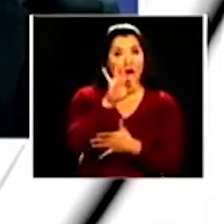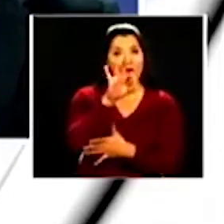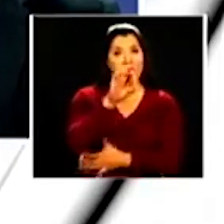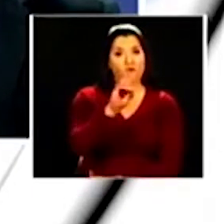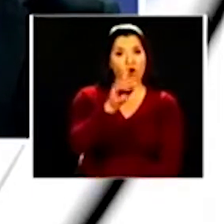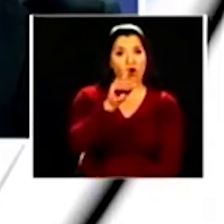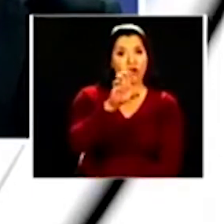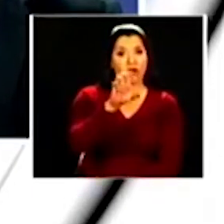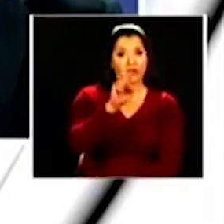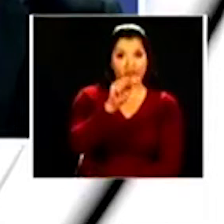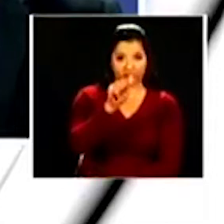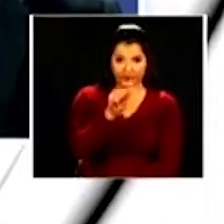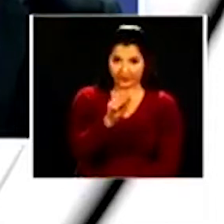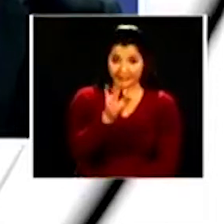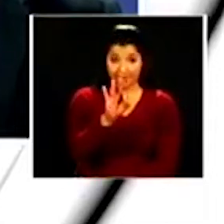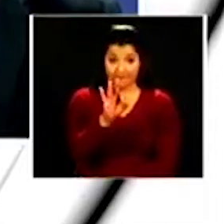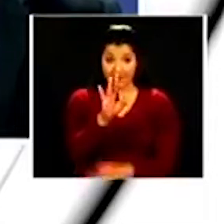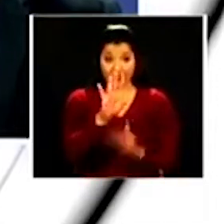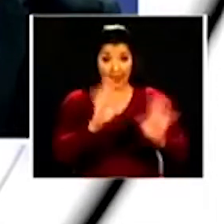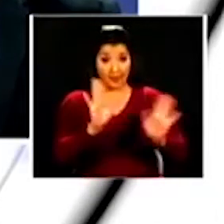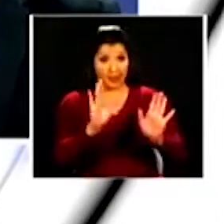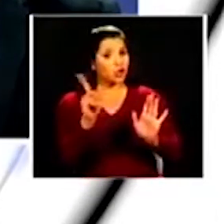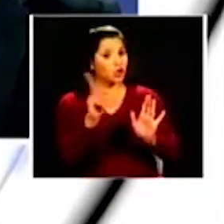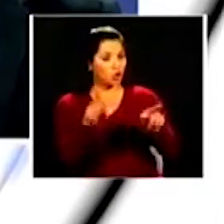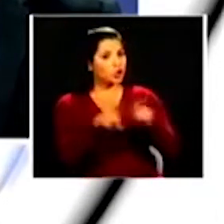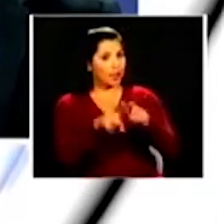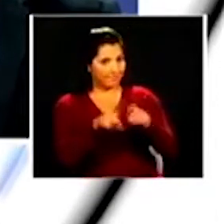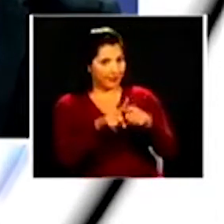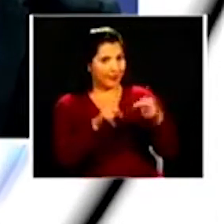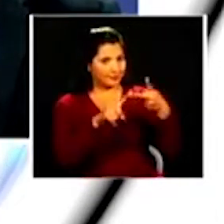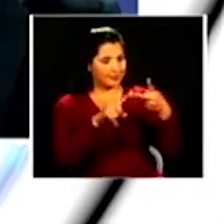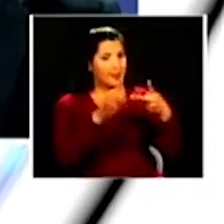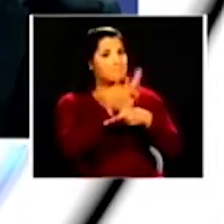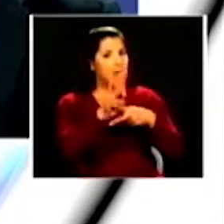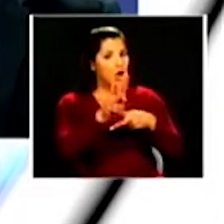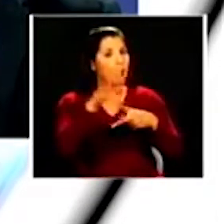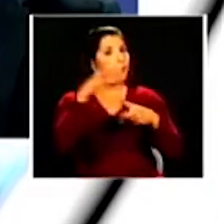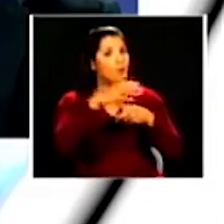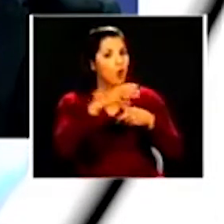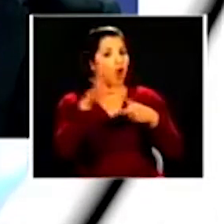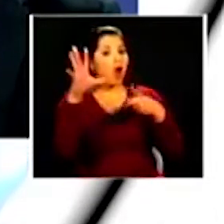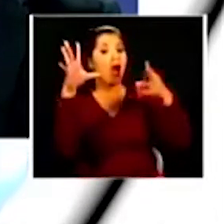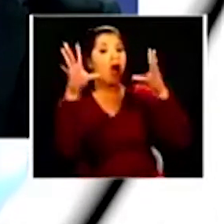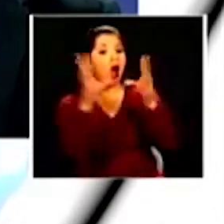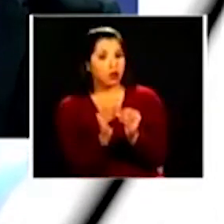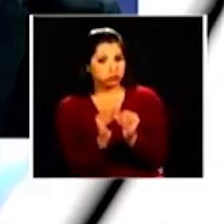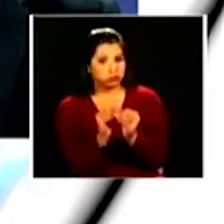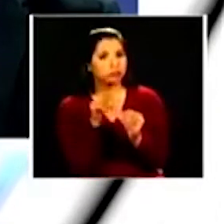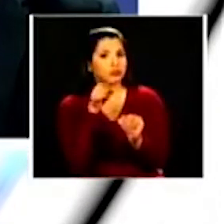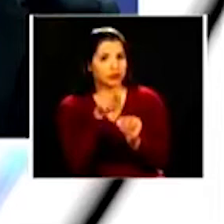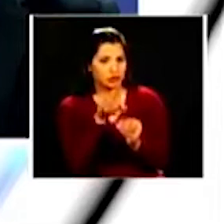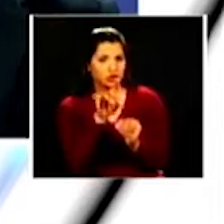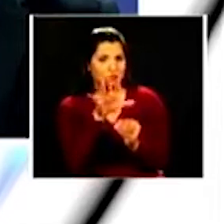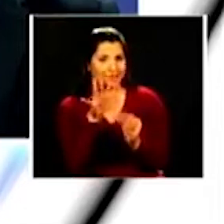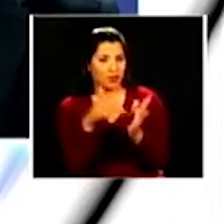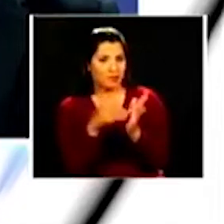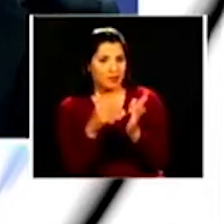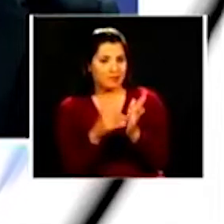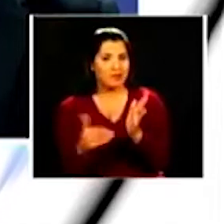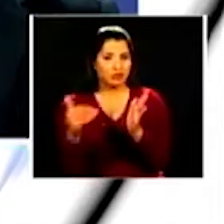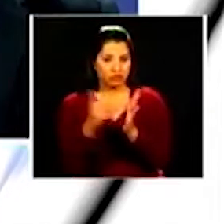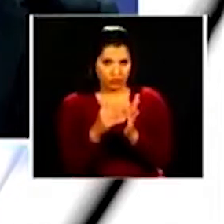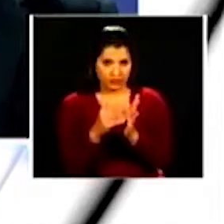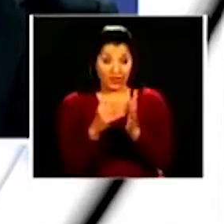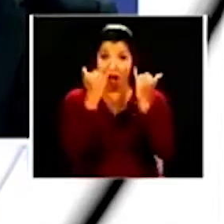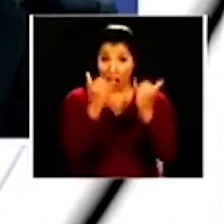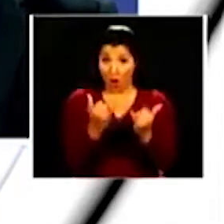Banco Popular, lo cual estaríamos revisando. Quiero agregar nada más a esto, sobre todo para información de los costarricenses, que Restauración Nacional